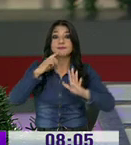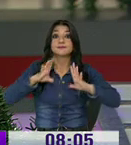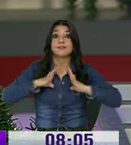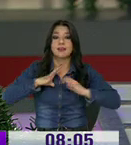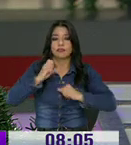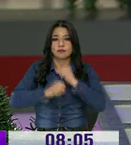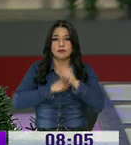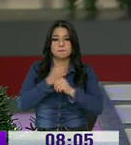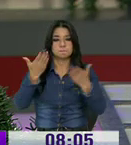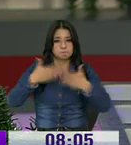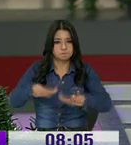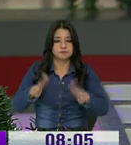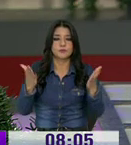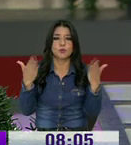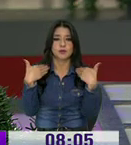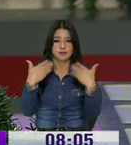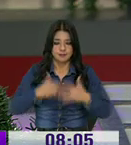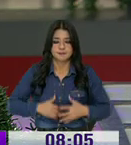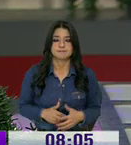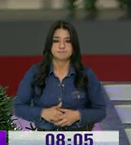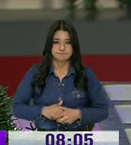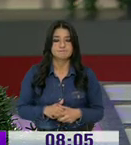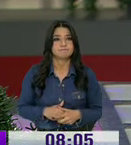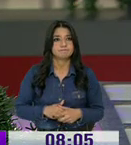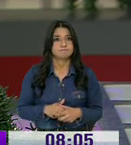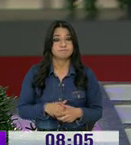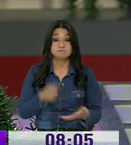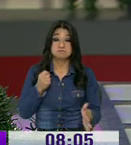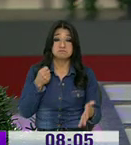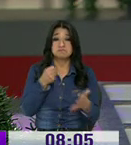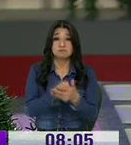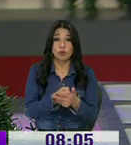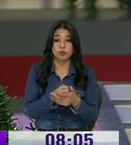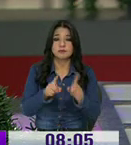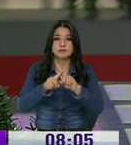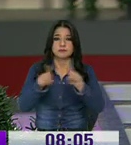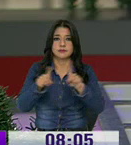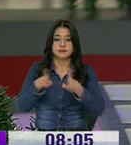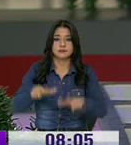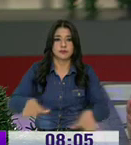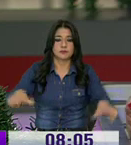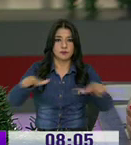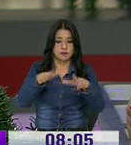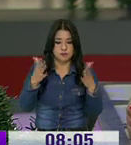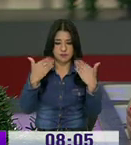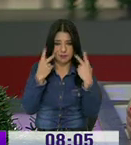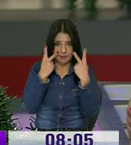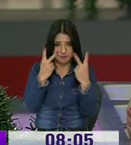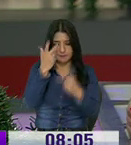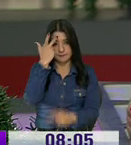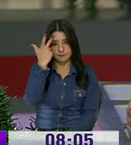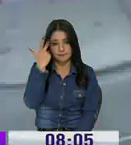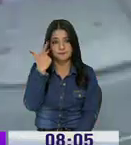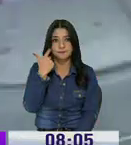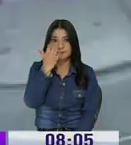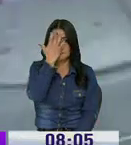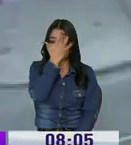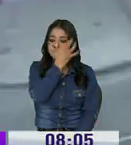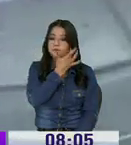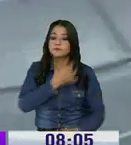fin de año en Guayaquil. Los percances viales se produjeron en diferentes sectores de la urbe.